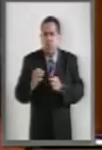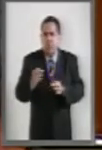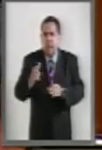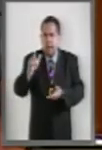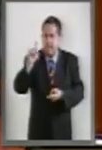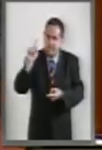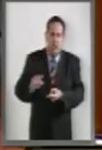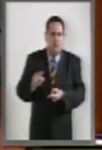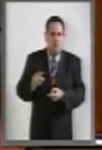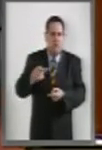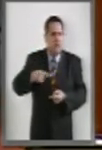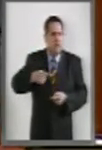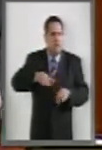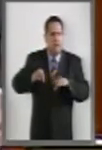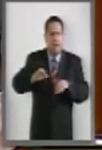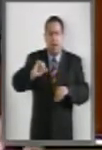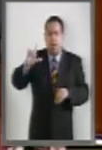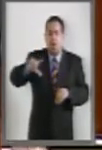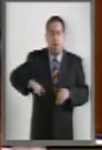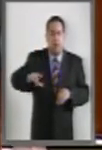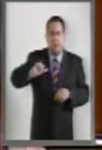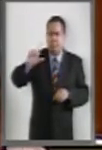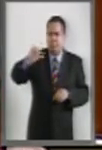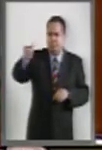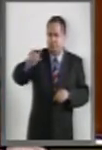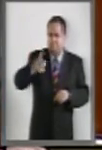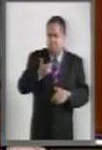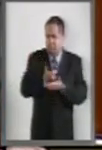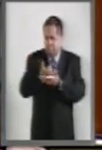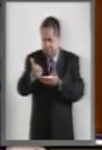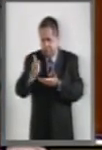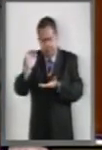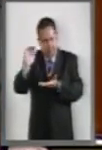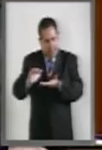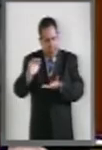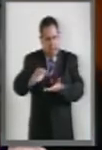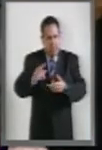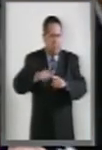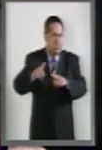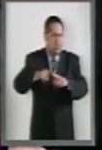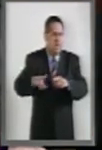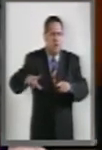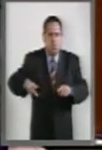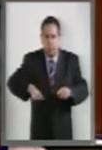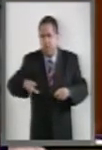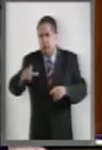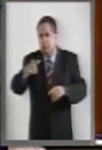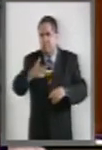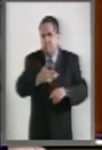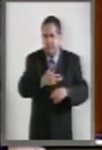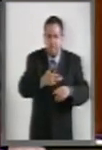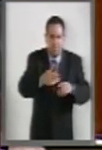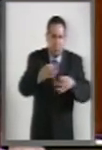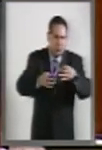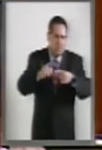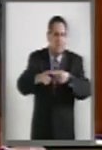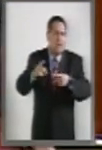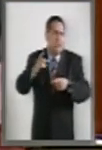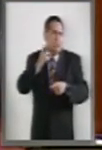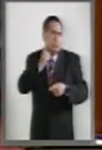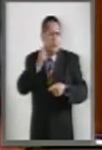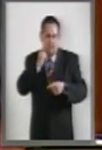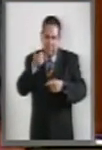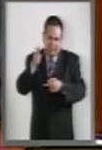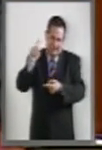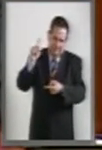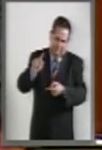de los funcionarios en sus diferentes órdenes y en sus diferentes poderes? Y en su lugar